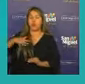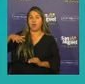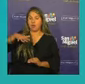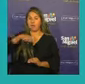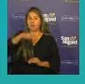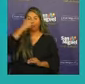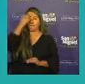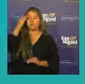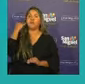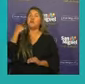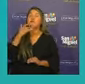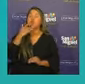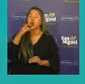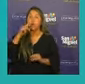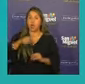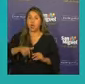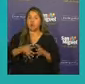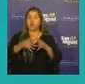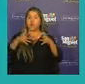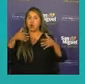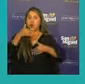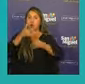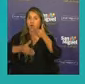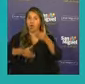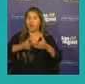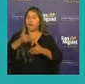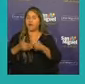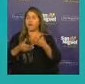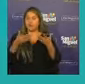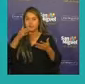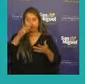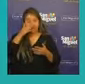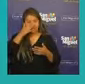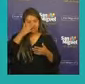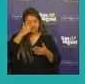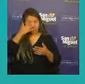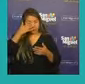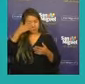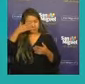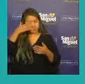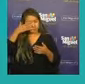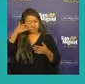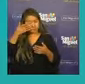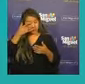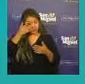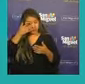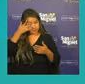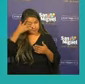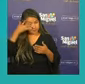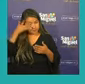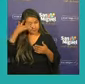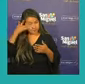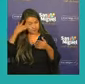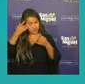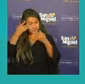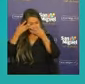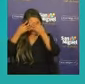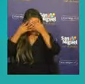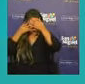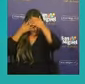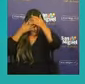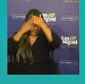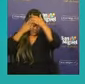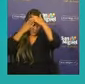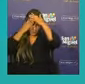porque esto es un gran avance, es un gran avance. Tener números, de repente se habla de que